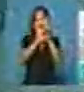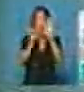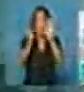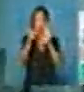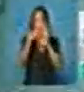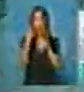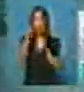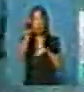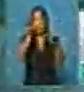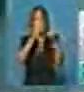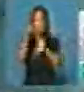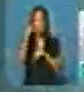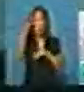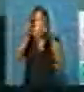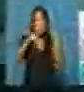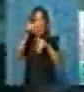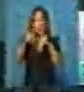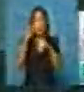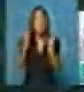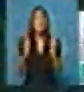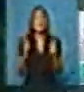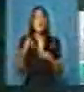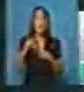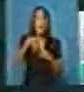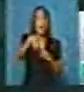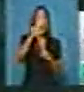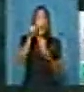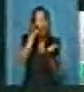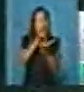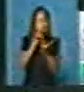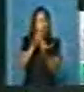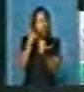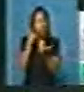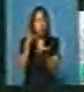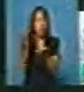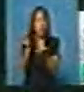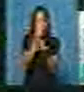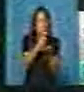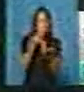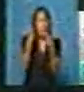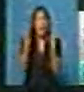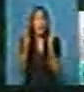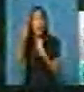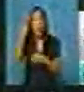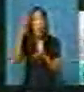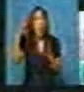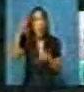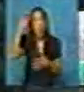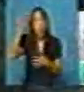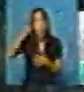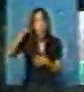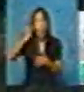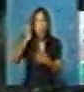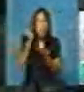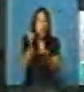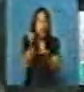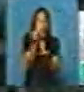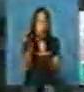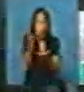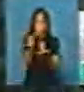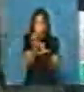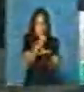muy acertada en llevar escribanos, jueces de paz, para que garantice todo lo que ha pasado en las